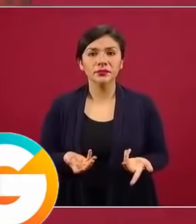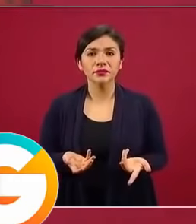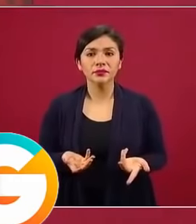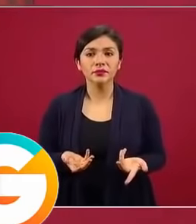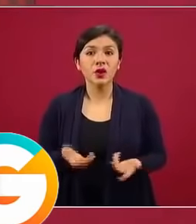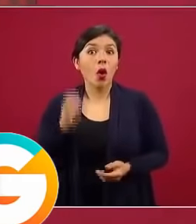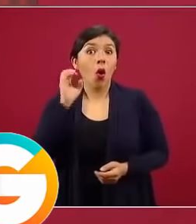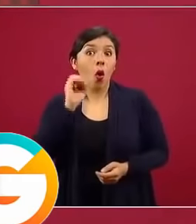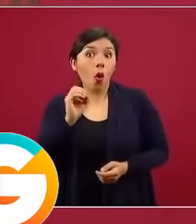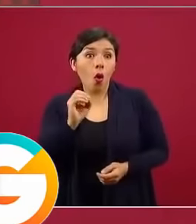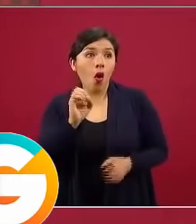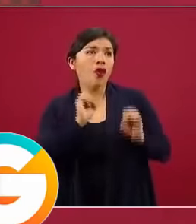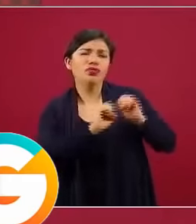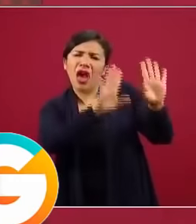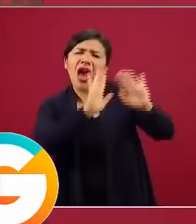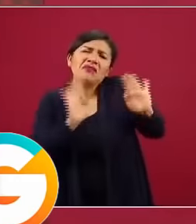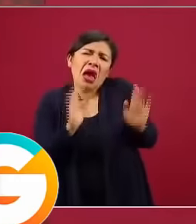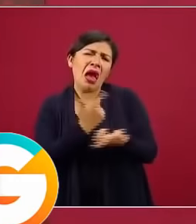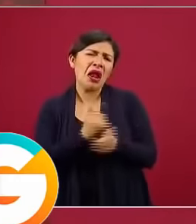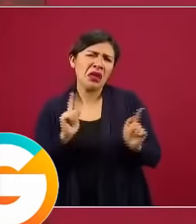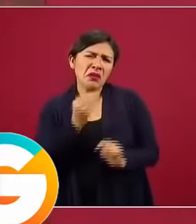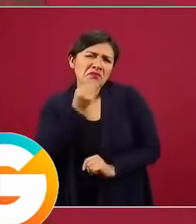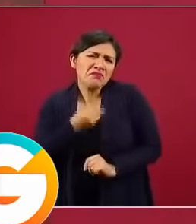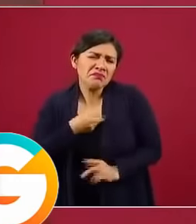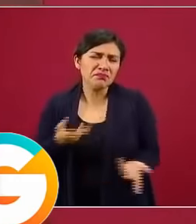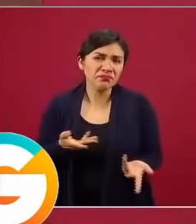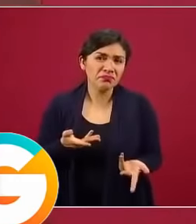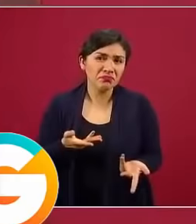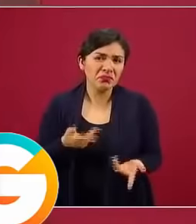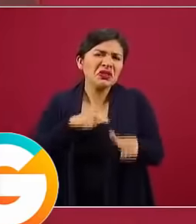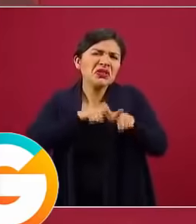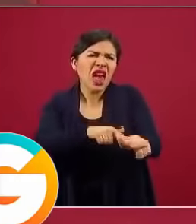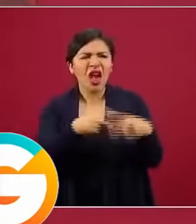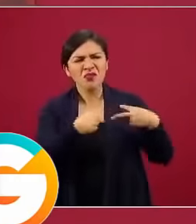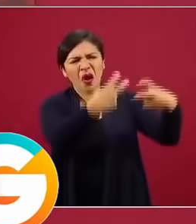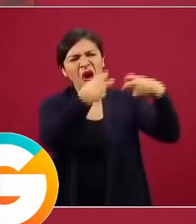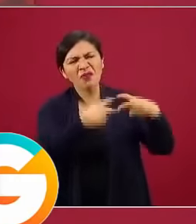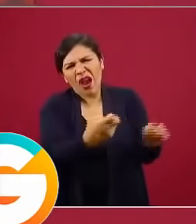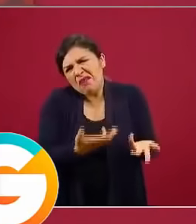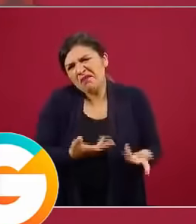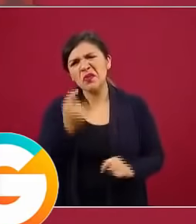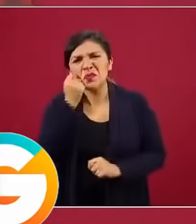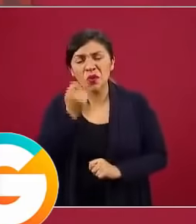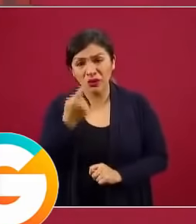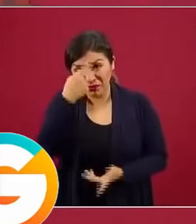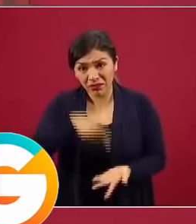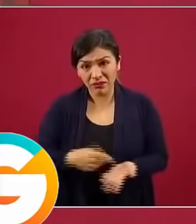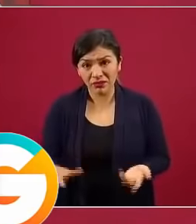¿O ya lo dejamos así? Que nos sigan robando,